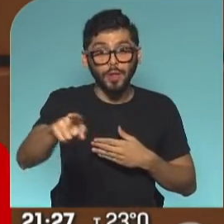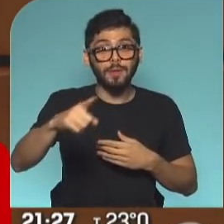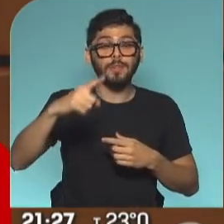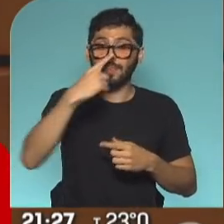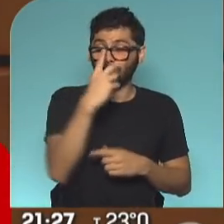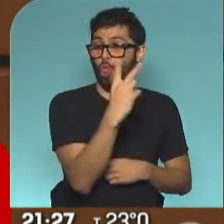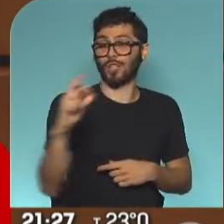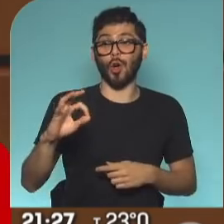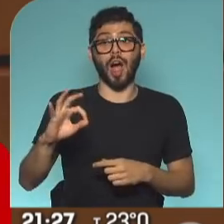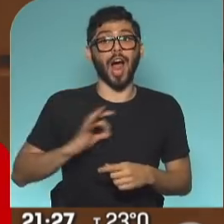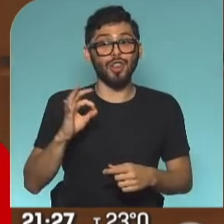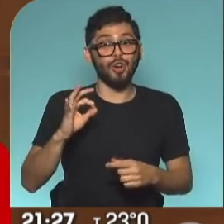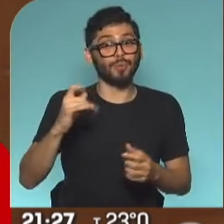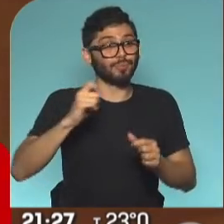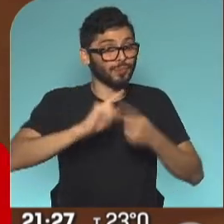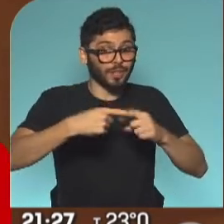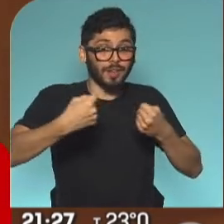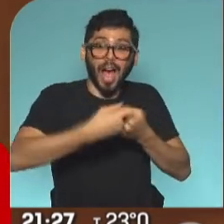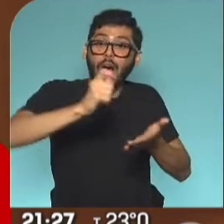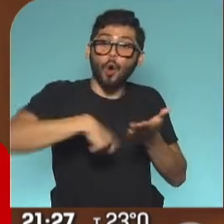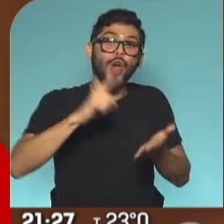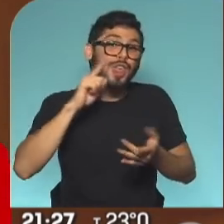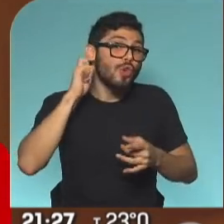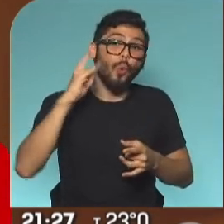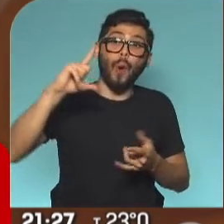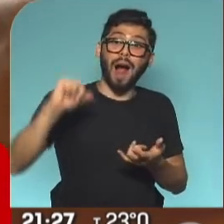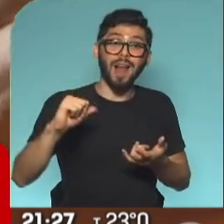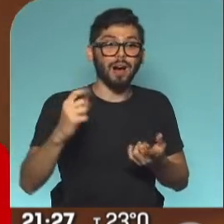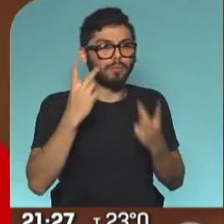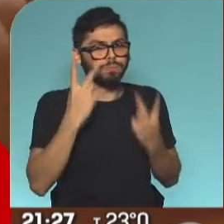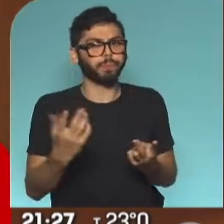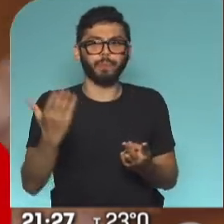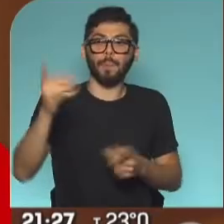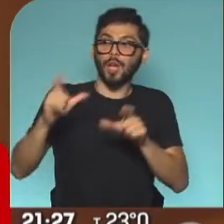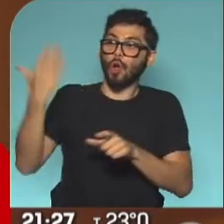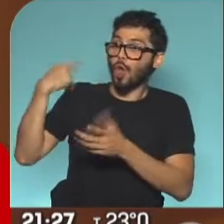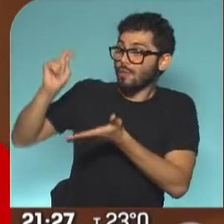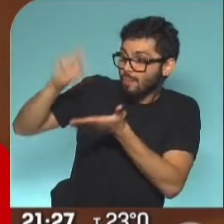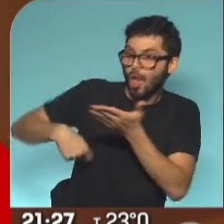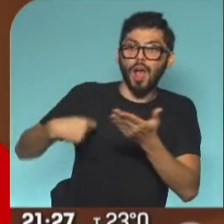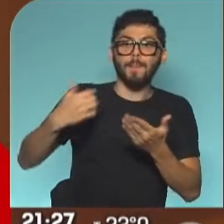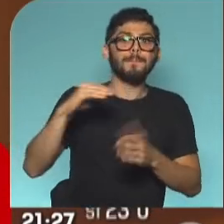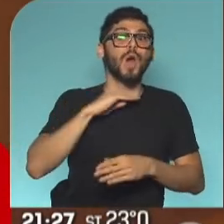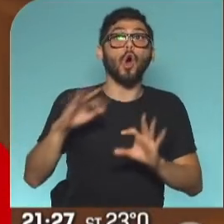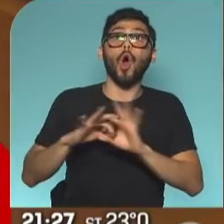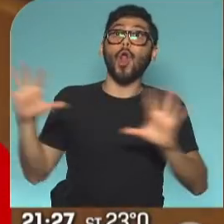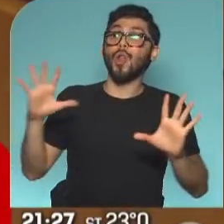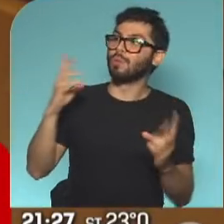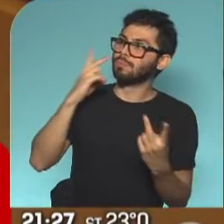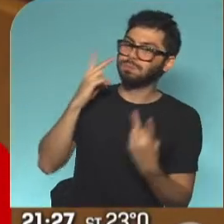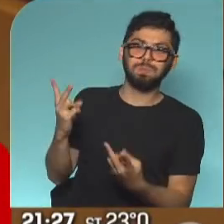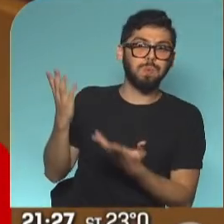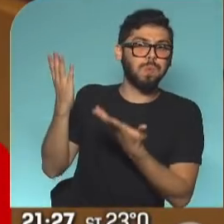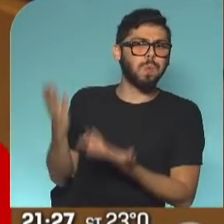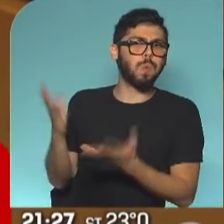Iguala, van a estar recordando a esos hombres que fueron capaces de levantarse y de darle la libertad a México, la independencia y